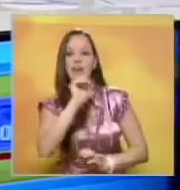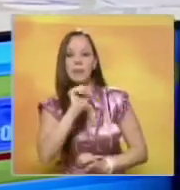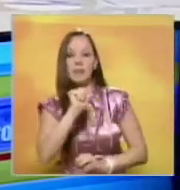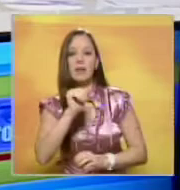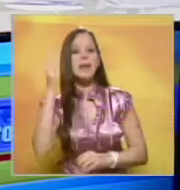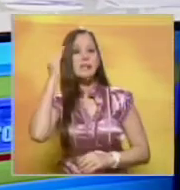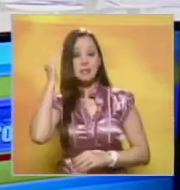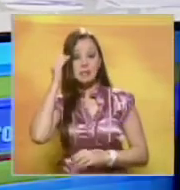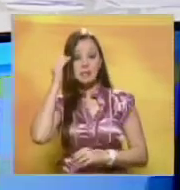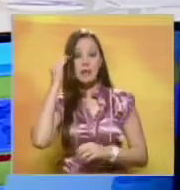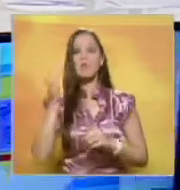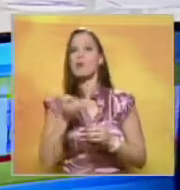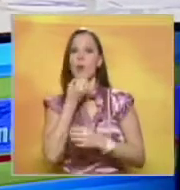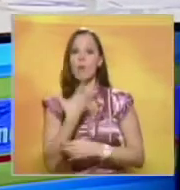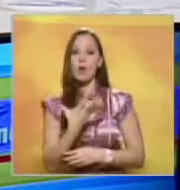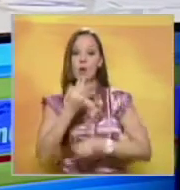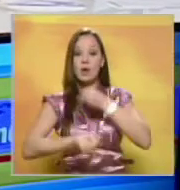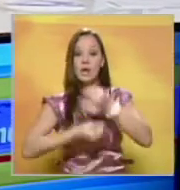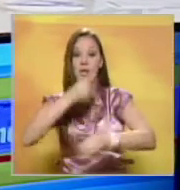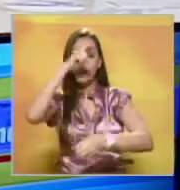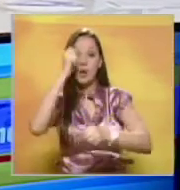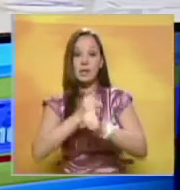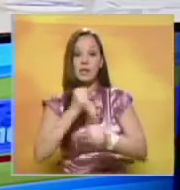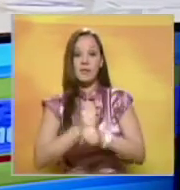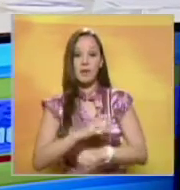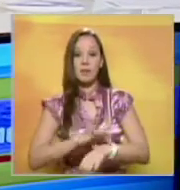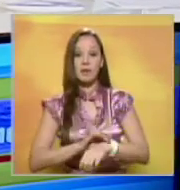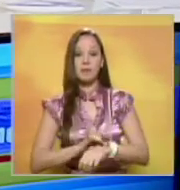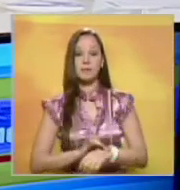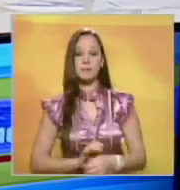manera fructífera en que la cumplió.